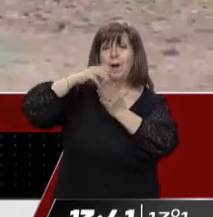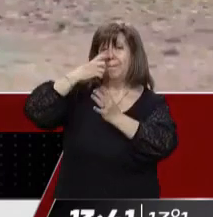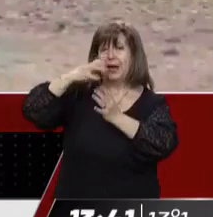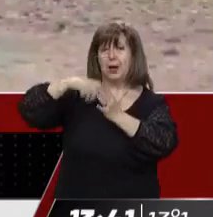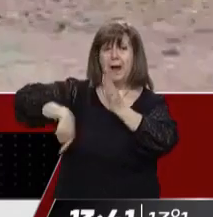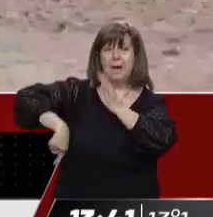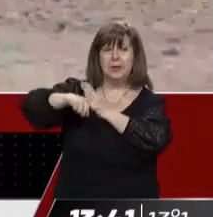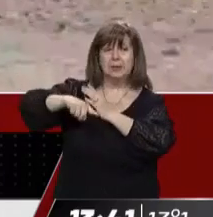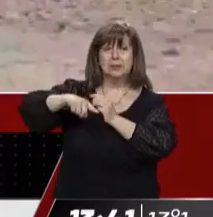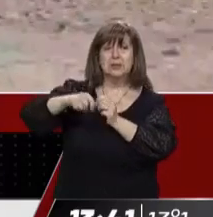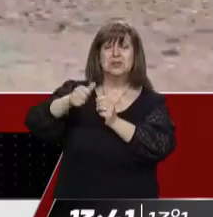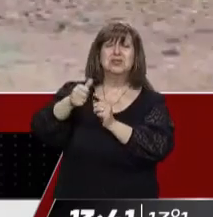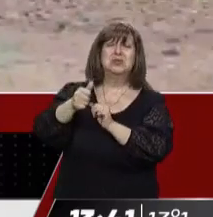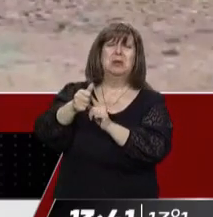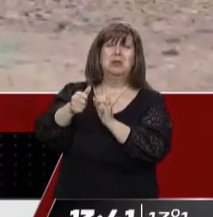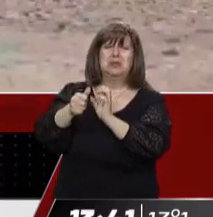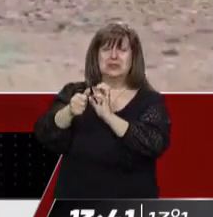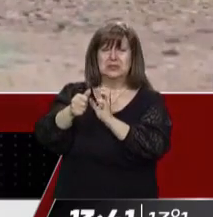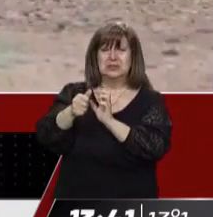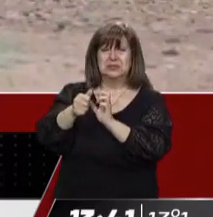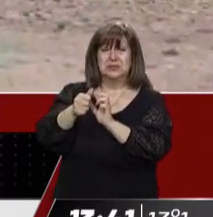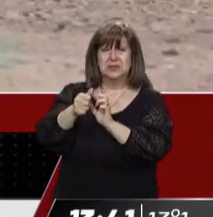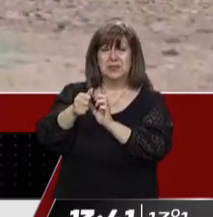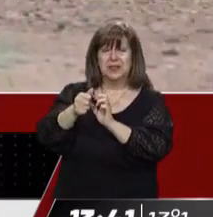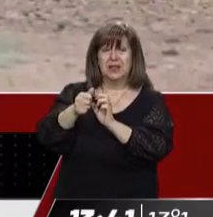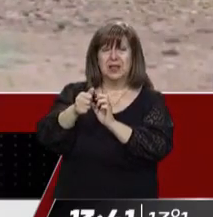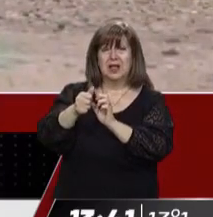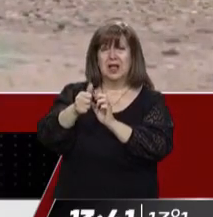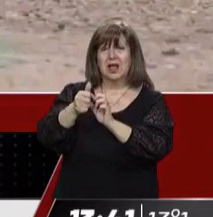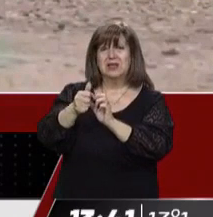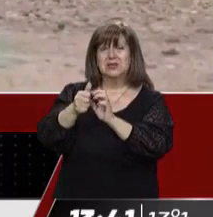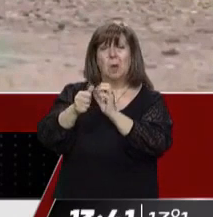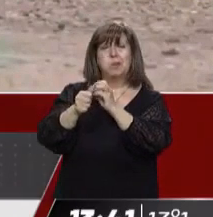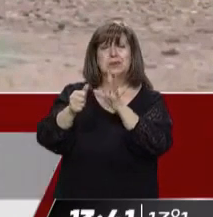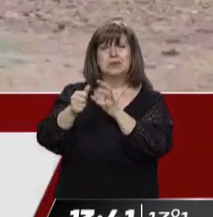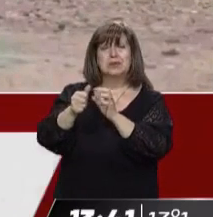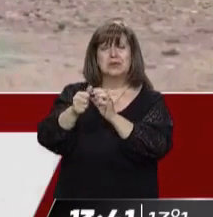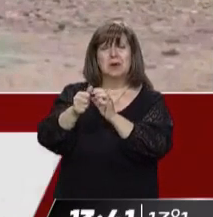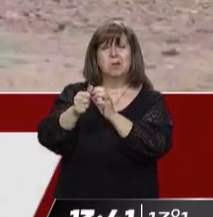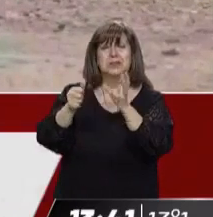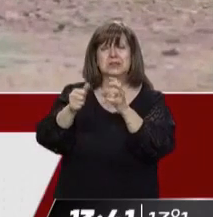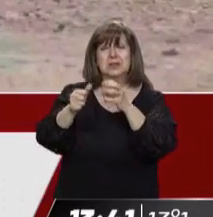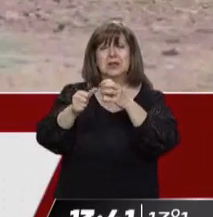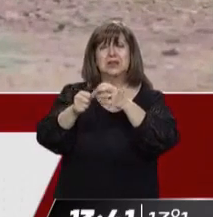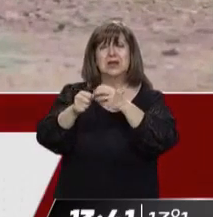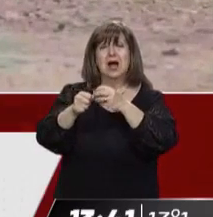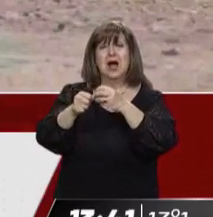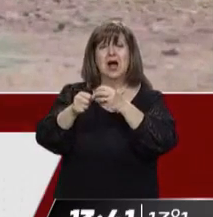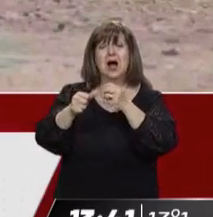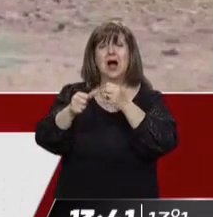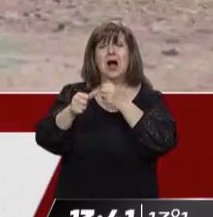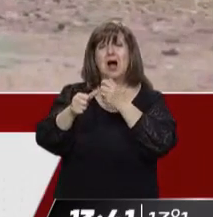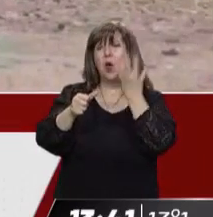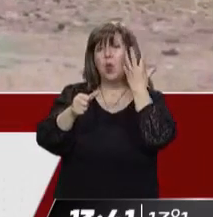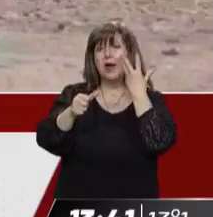revienta el dedo pulgar gordo el dedo pulgar gordo lo tengo reventado desgarrado solo en carne el hueso no me